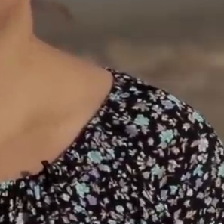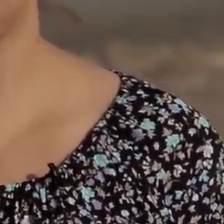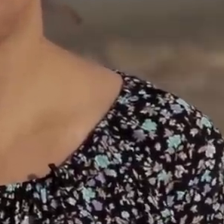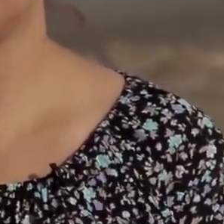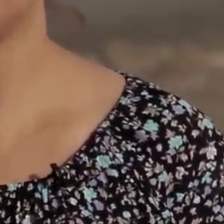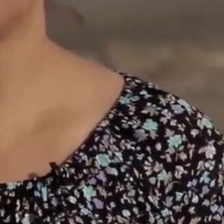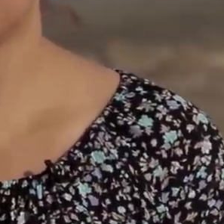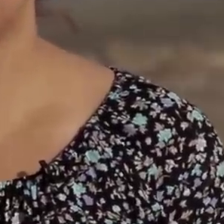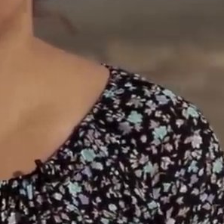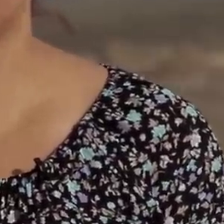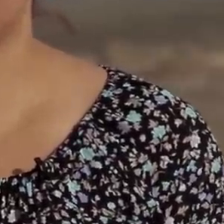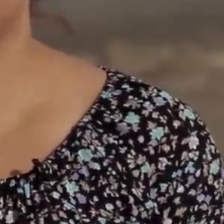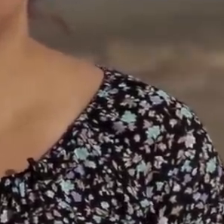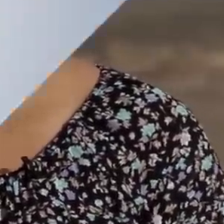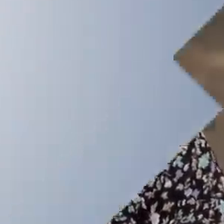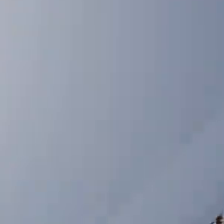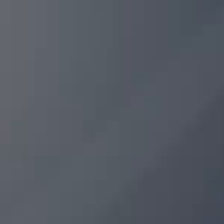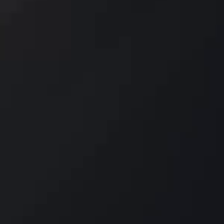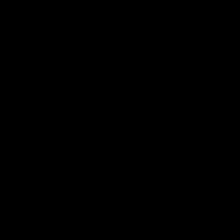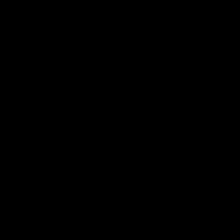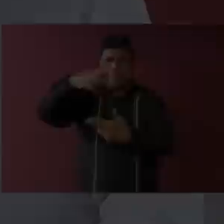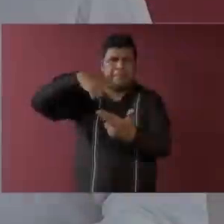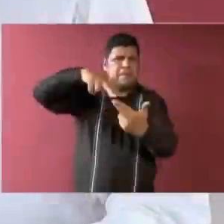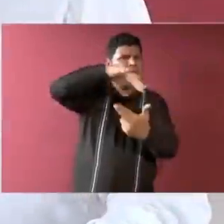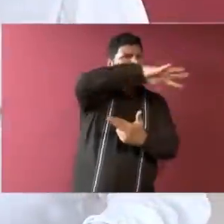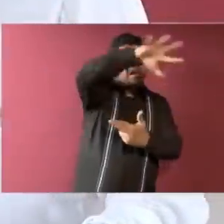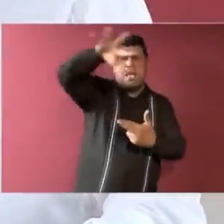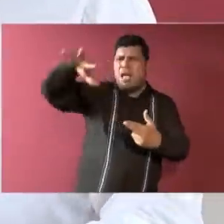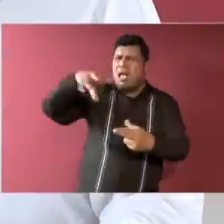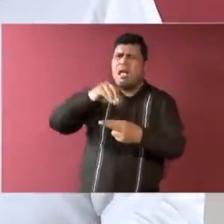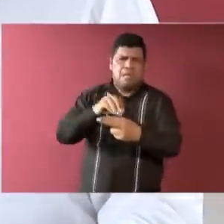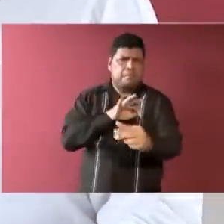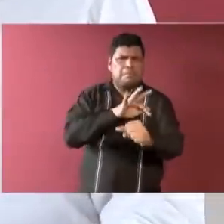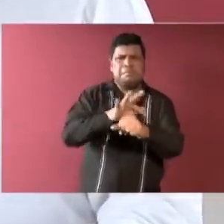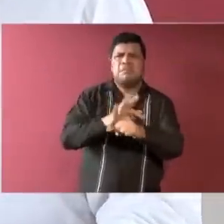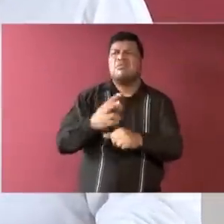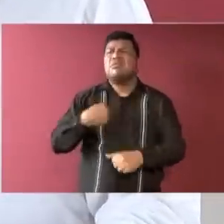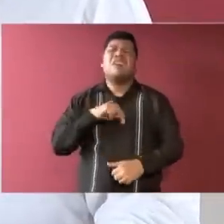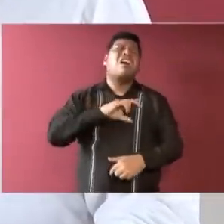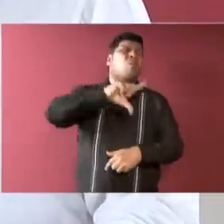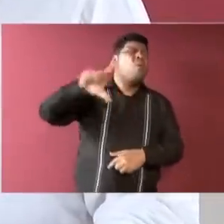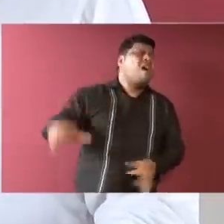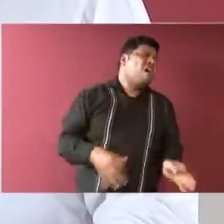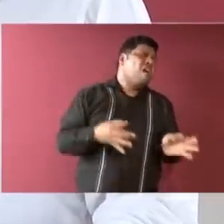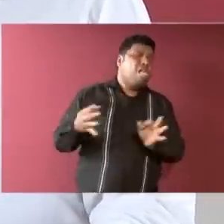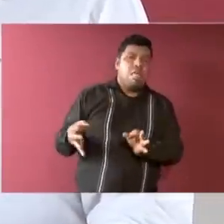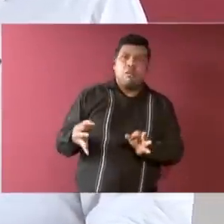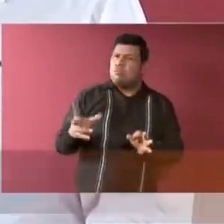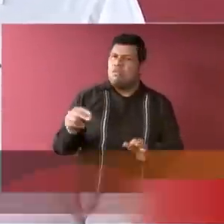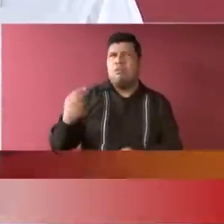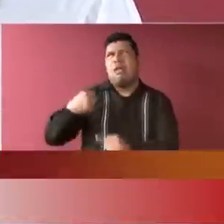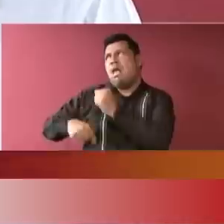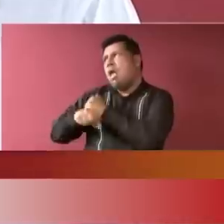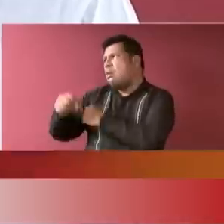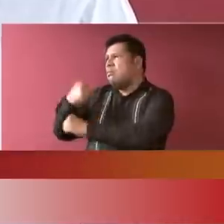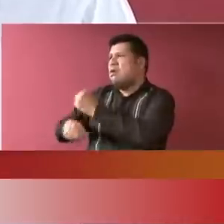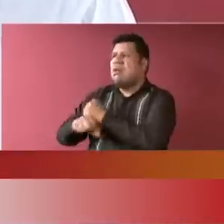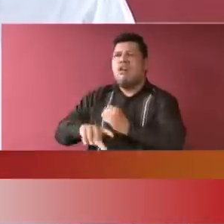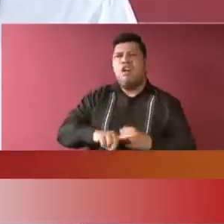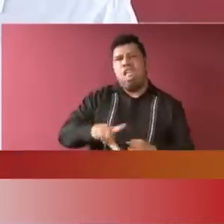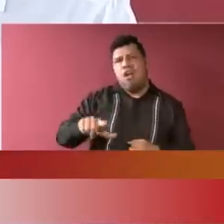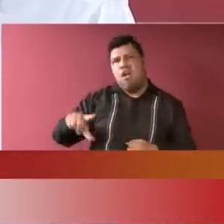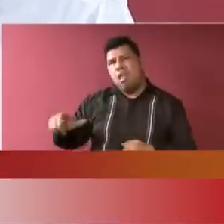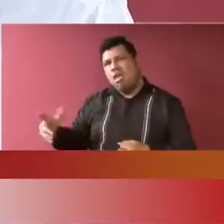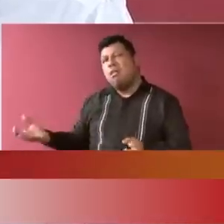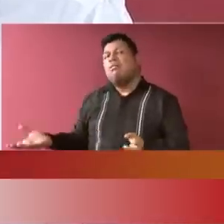una carretera, ¿cómo va a quedar? Que no perdamos tiempo, ya. Fueron muchos años.